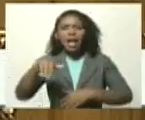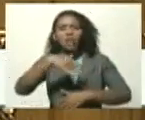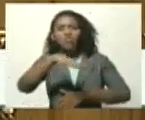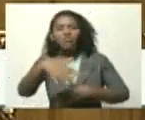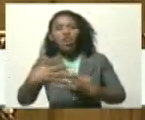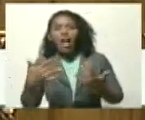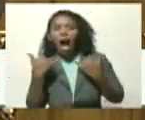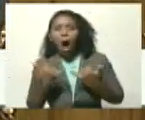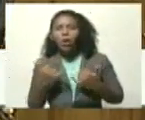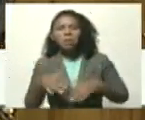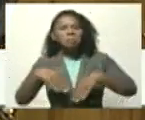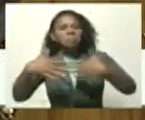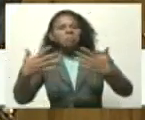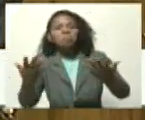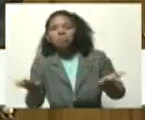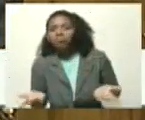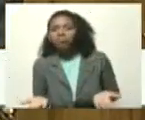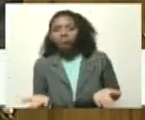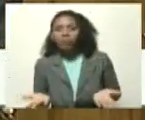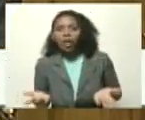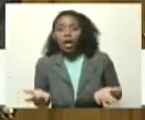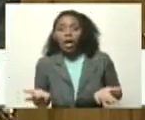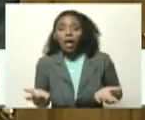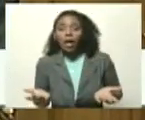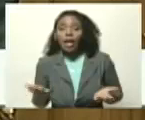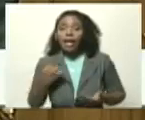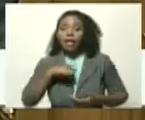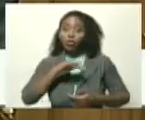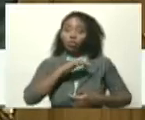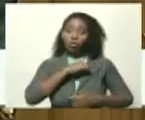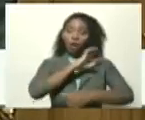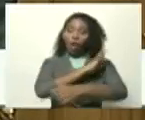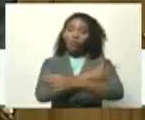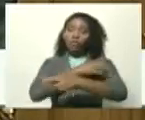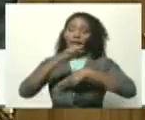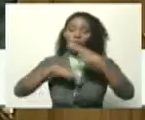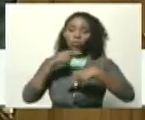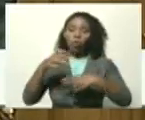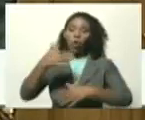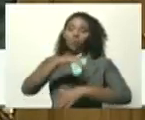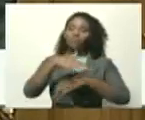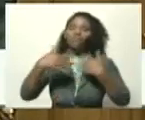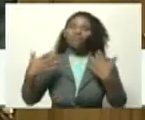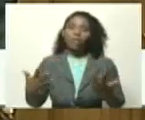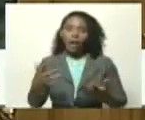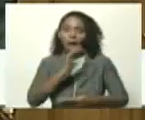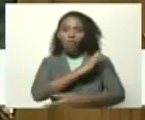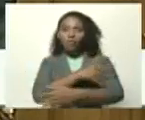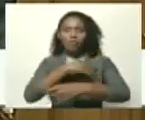ahora? ¿Y dónde estábamos nosotros, las fuerzas de la revolución, las